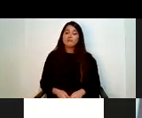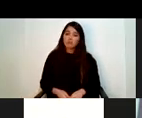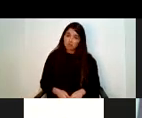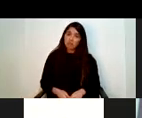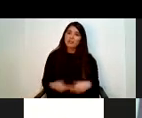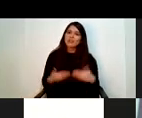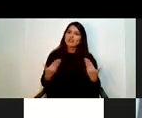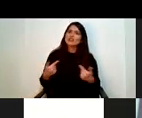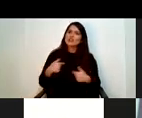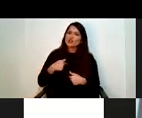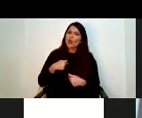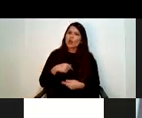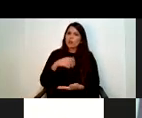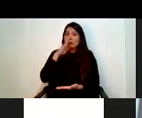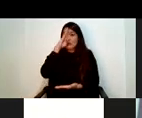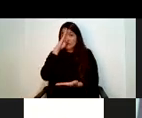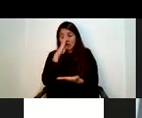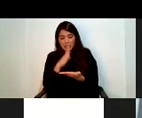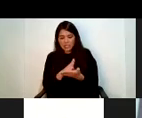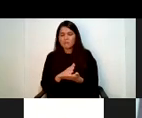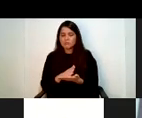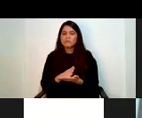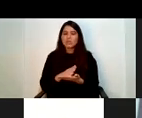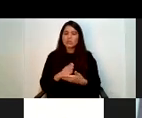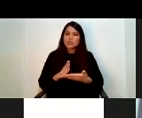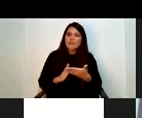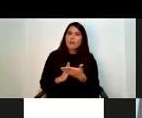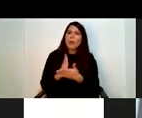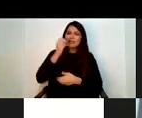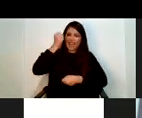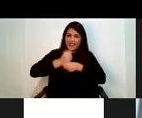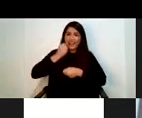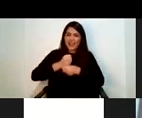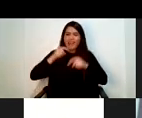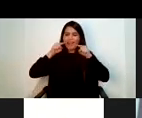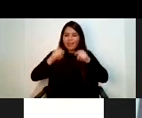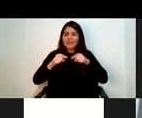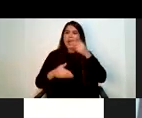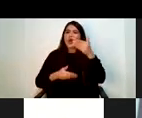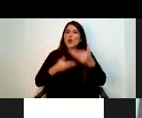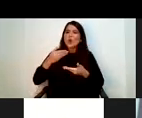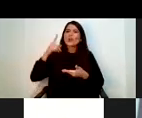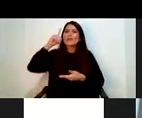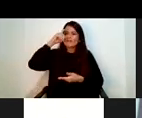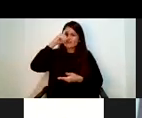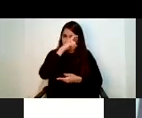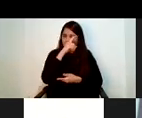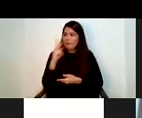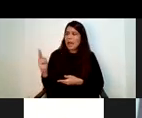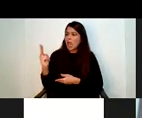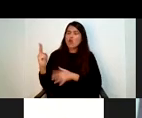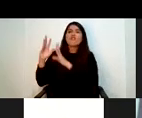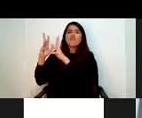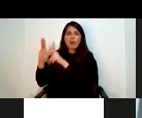Entonces ahí decidí, bueno, dije, vamos a partir entonces trabajando esta conducta problemática que para ellos era más